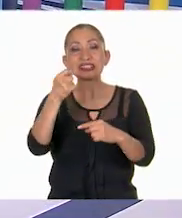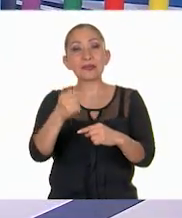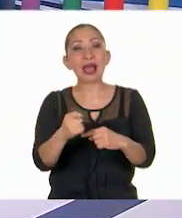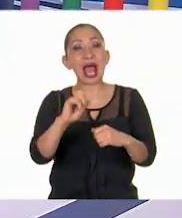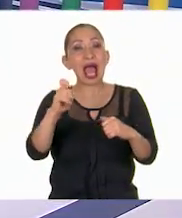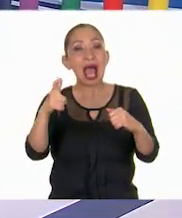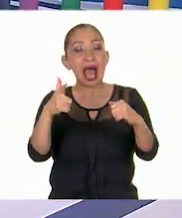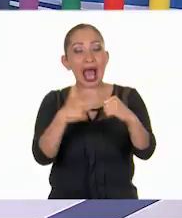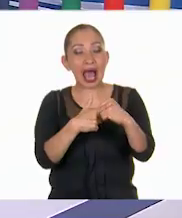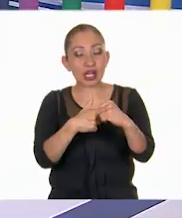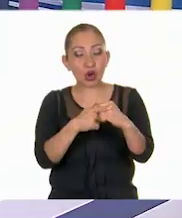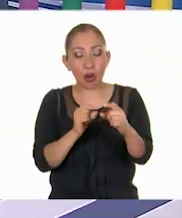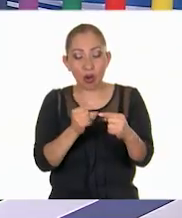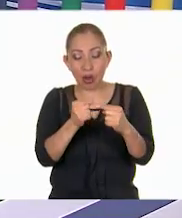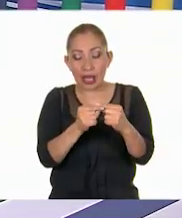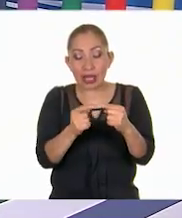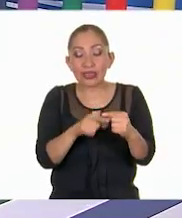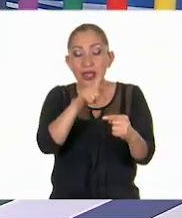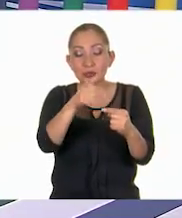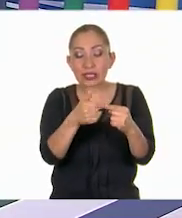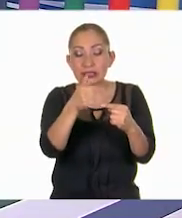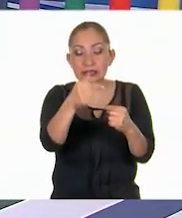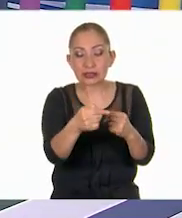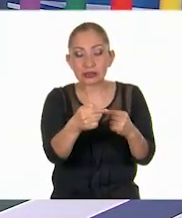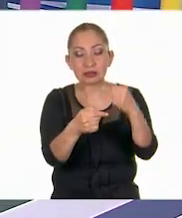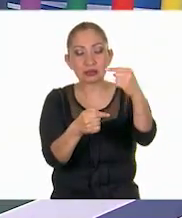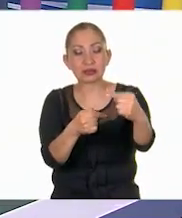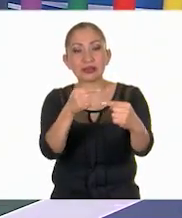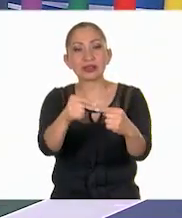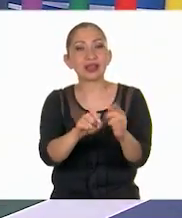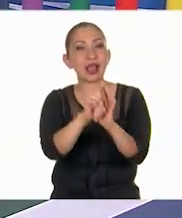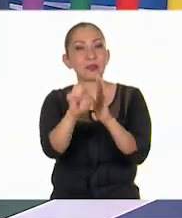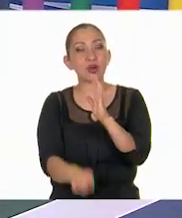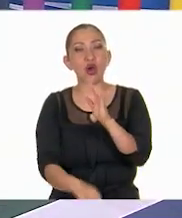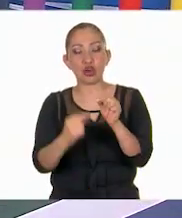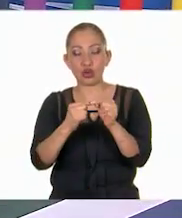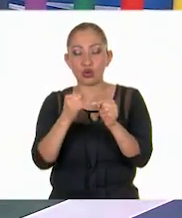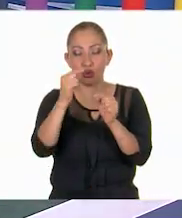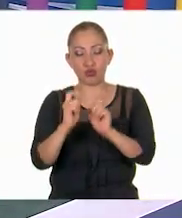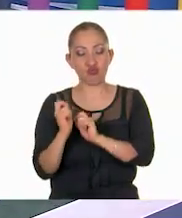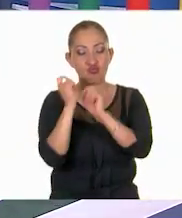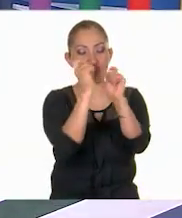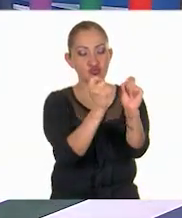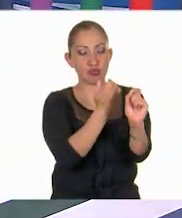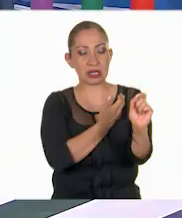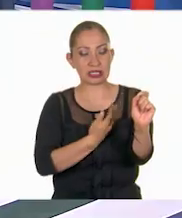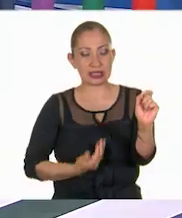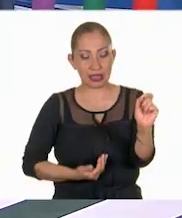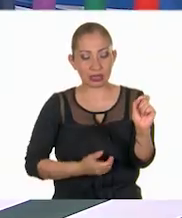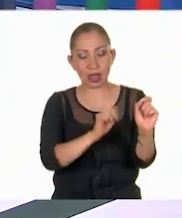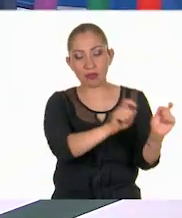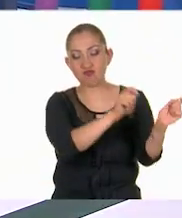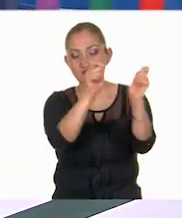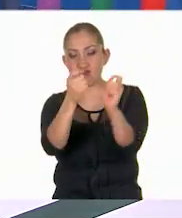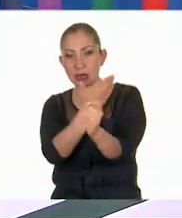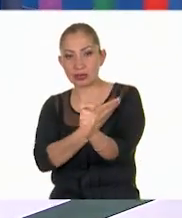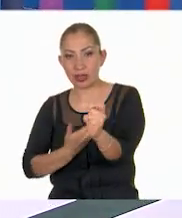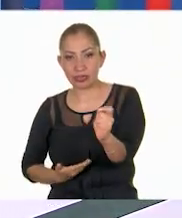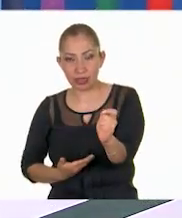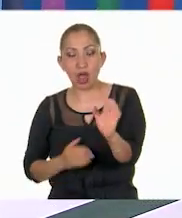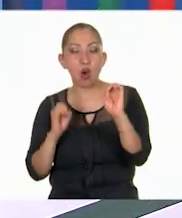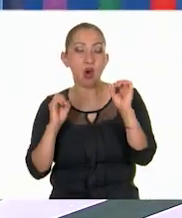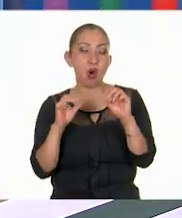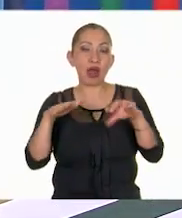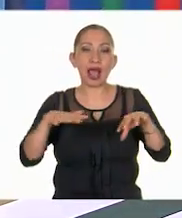va detrás de otra cosa. De hecho, pusimos el ejemplo de la sucesión presidencial de un país, o en otras palabras,